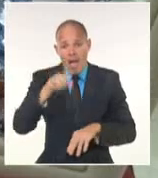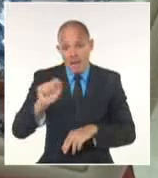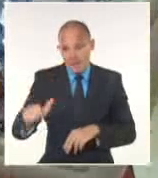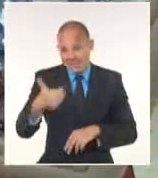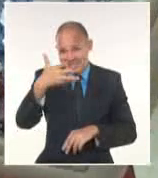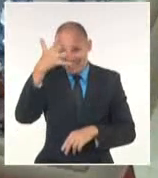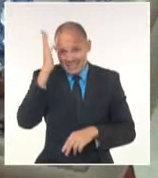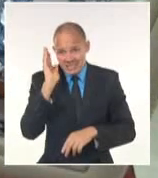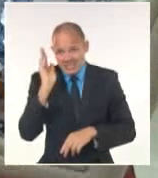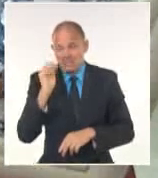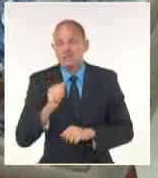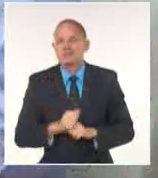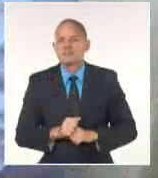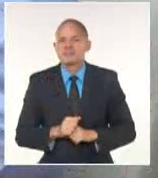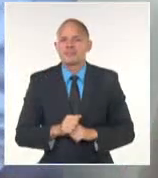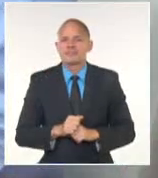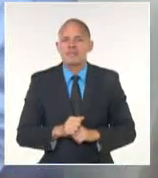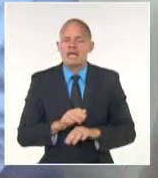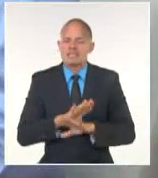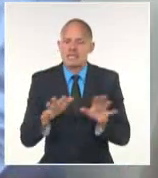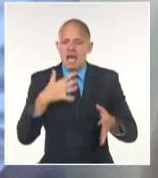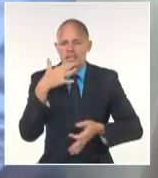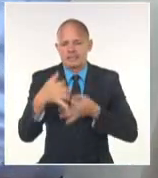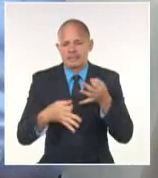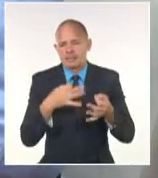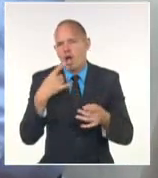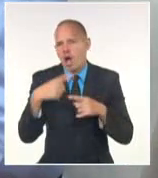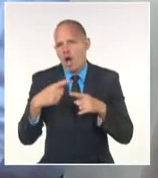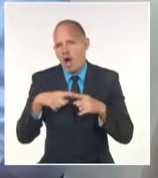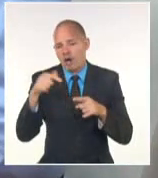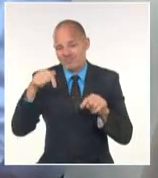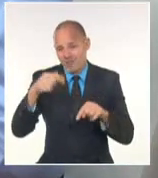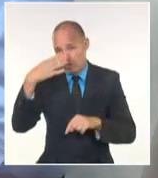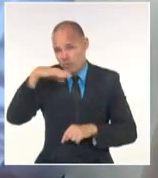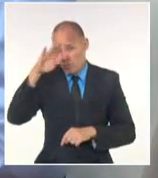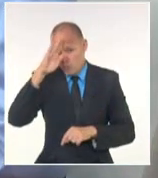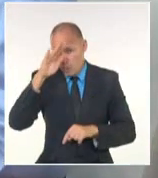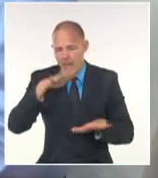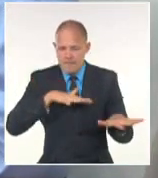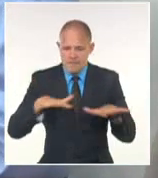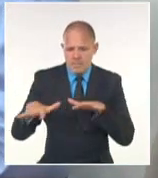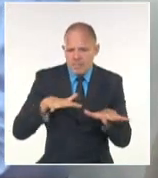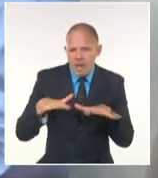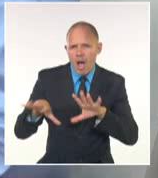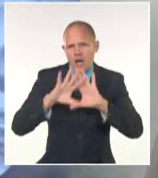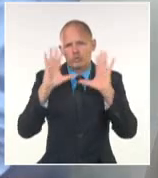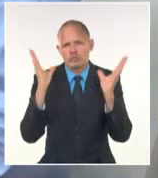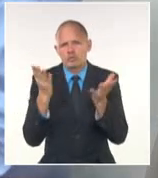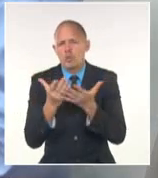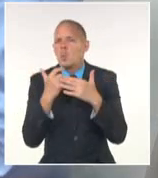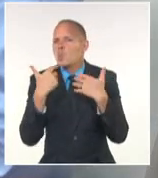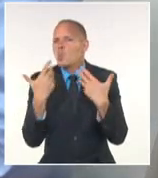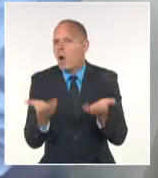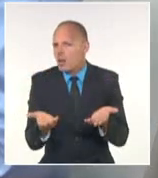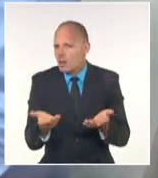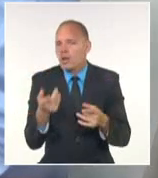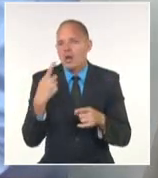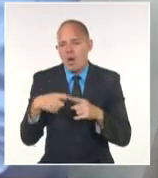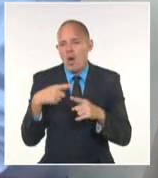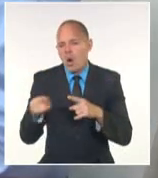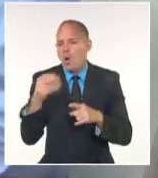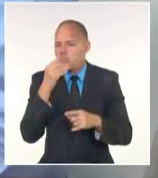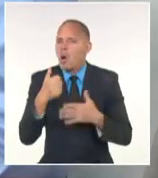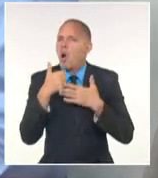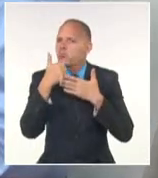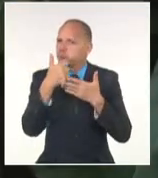Miguel Díaz-Canel Bermúdez, comentó que Cuba organiza y realizará nuevas actividades de apoyo